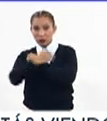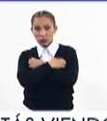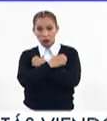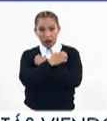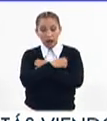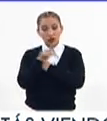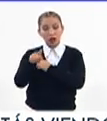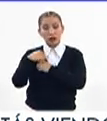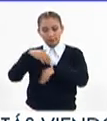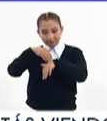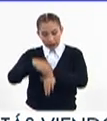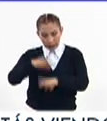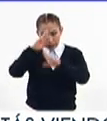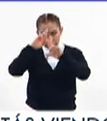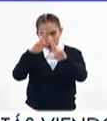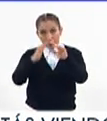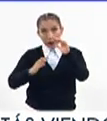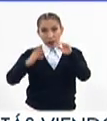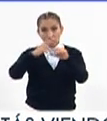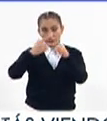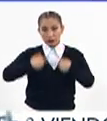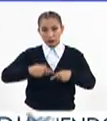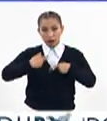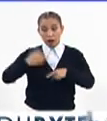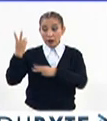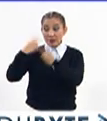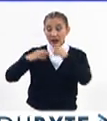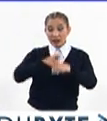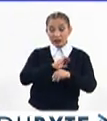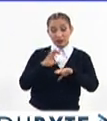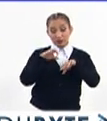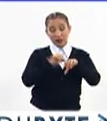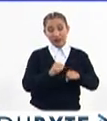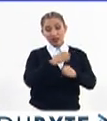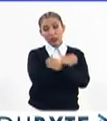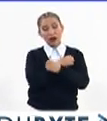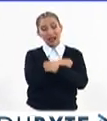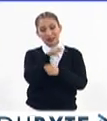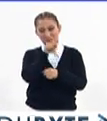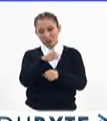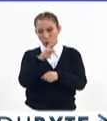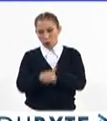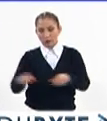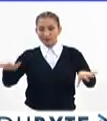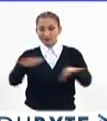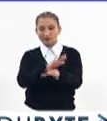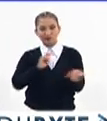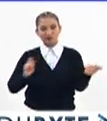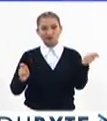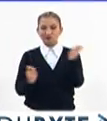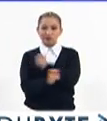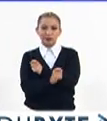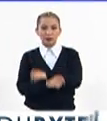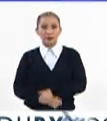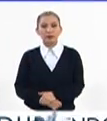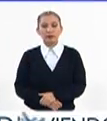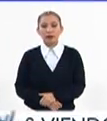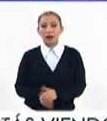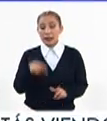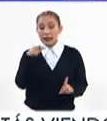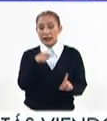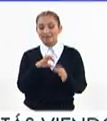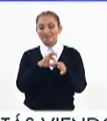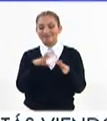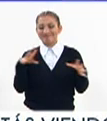educación eran la obediencia y el respeto a los mayores. Con la llegada de los españoles, la educación de esos pueblos cambió sustancialmente. La